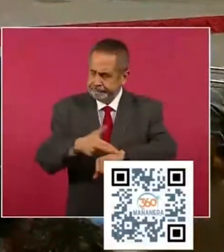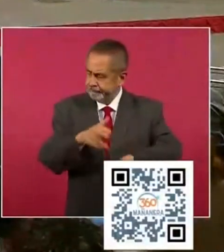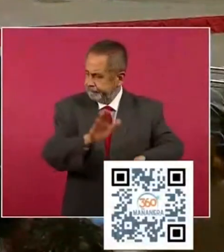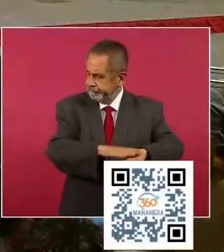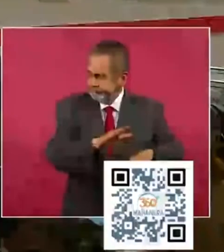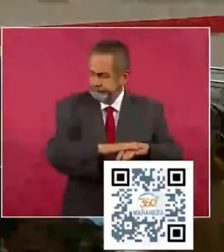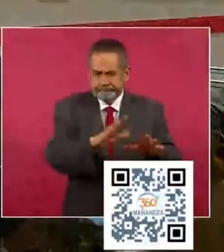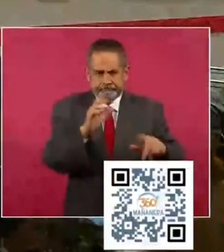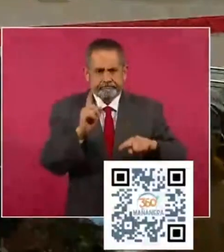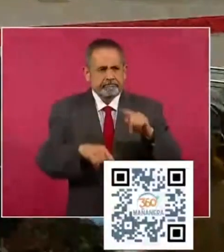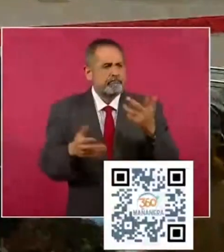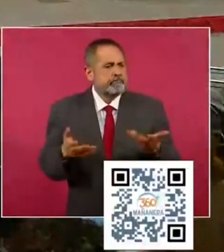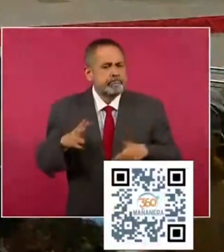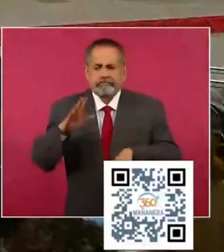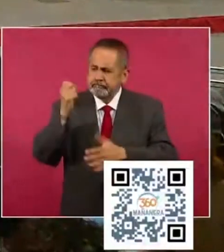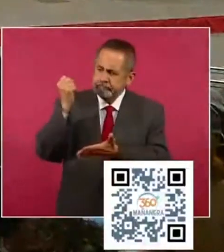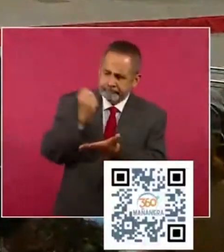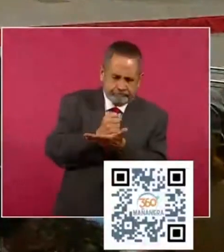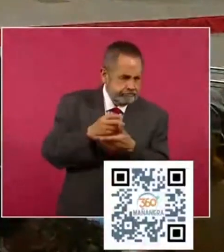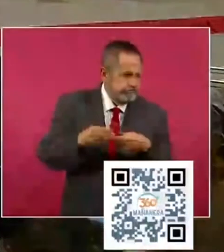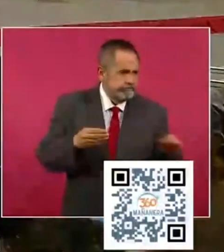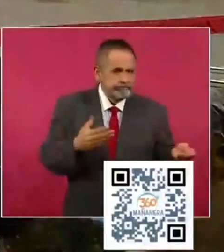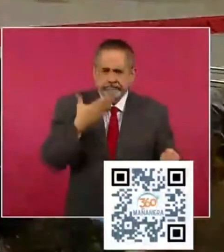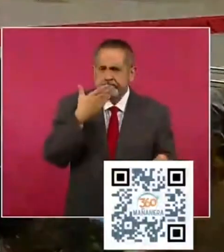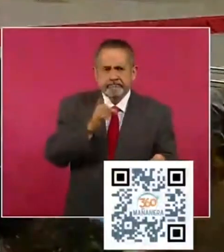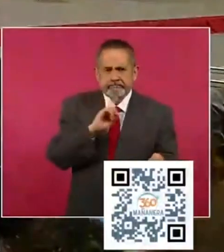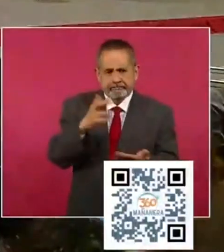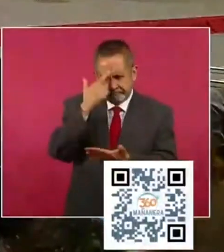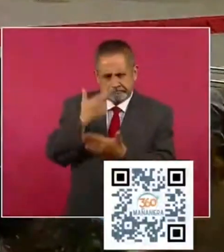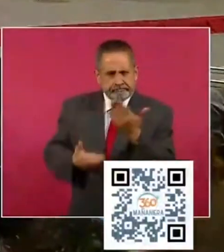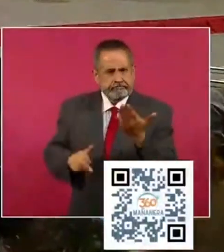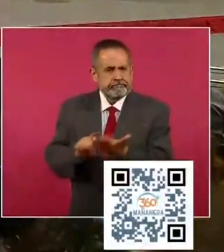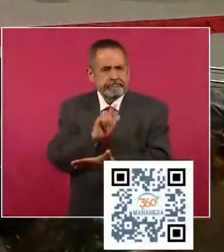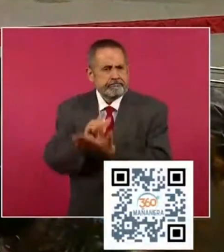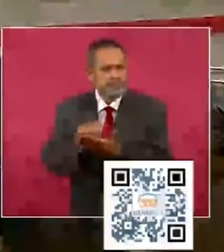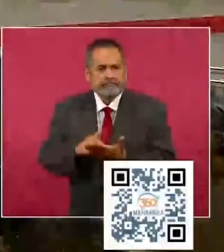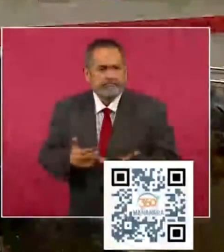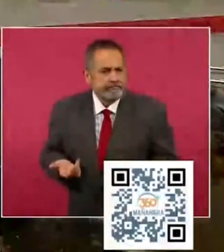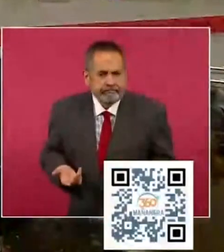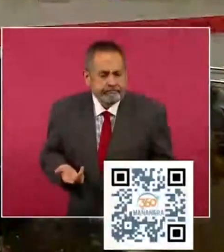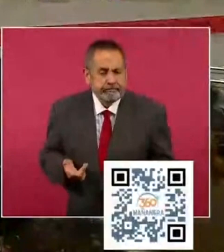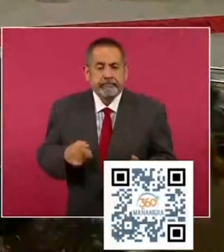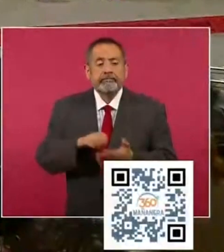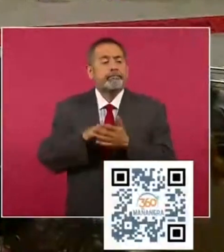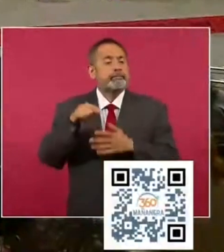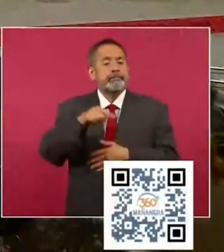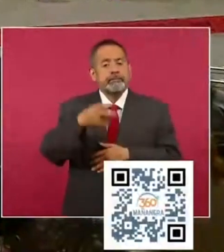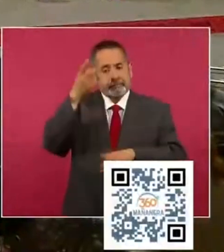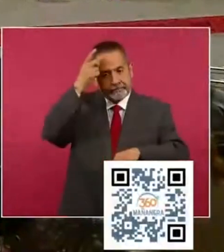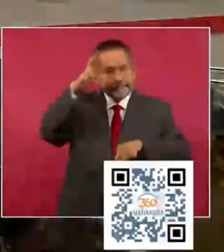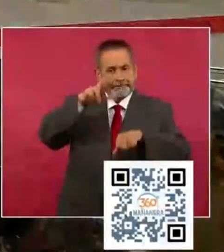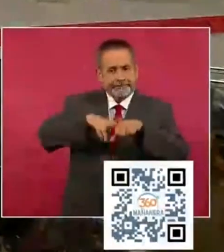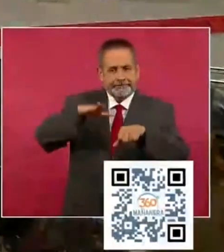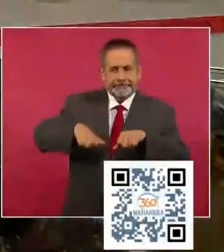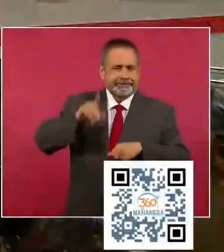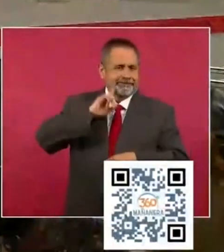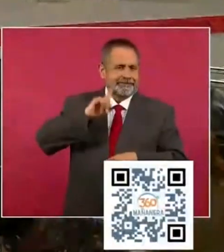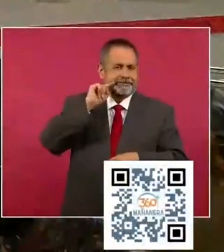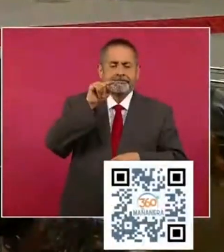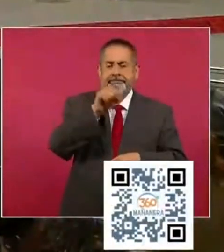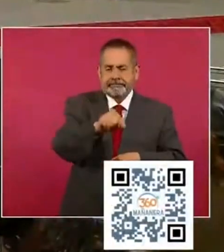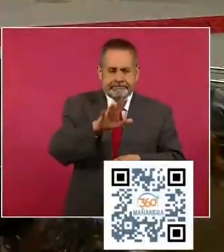que emitieron estas autorizaciones ilegales que ya habíamos mencionado una de ellas no la una de las directoras que emitió las autorizaciones